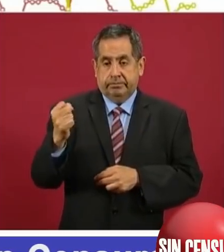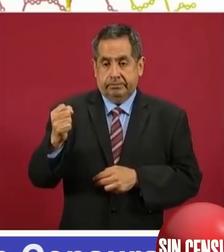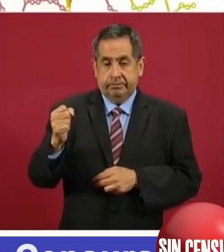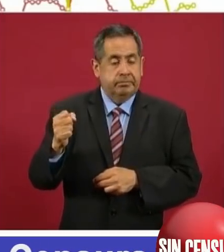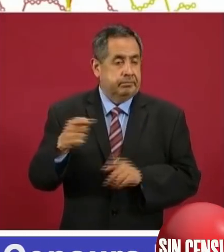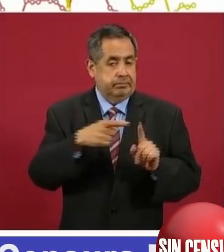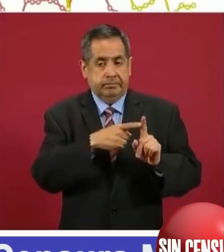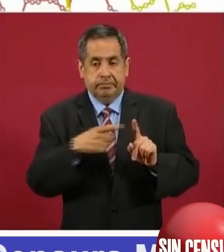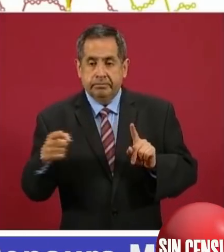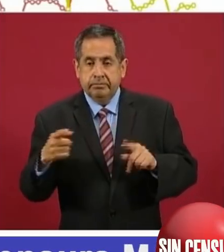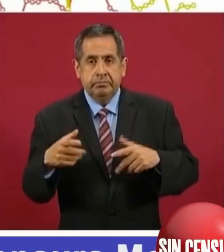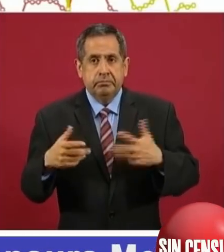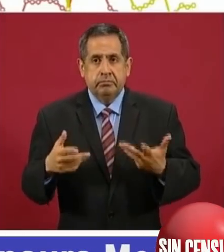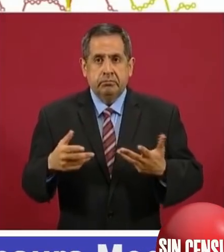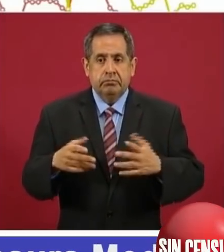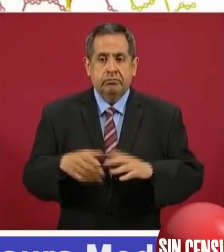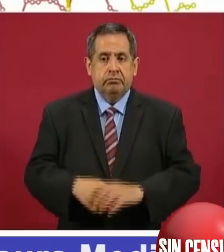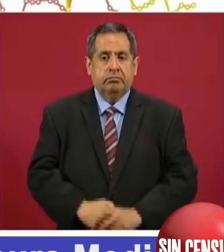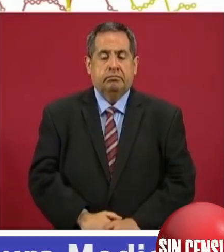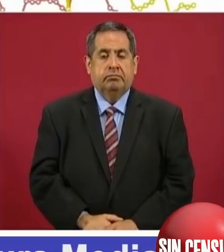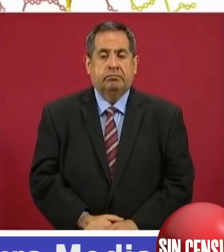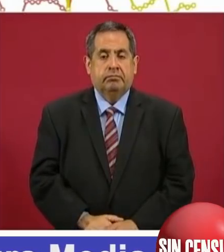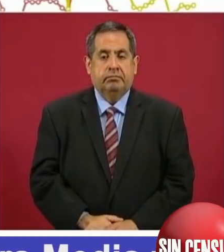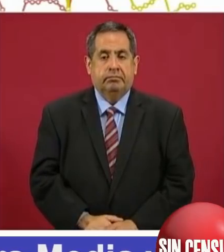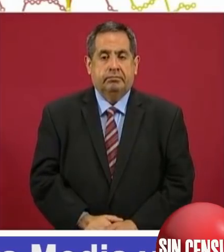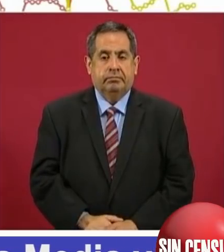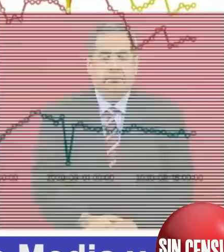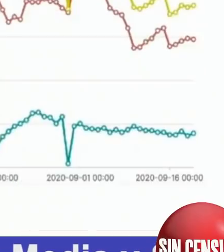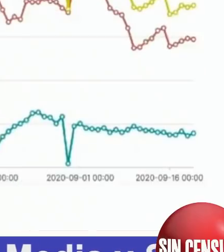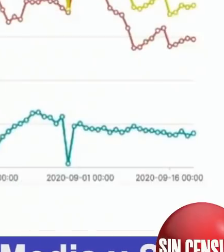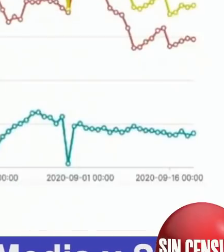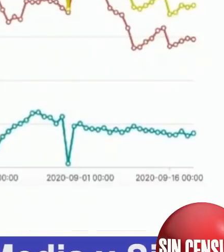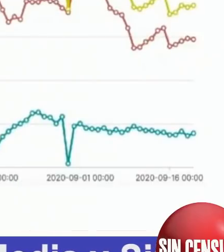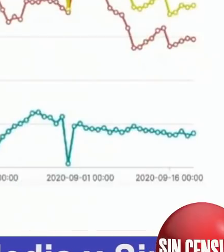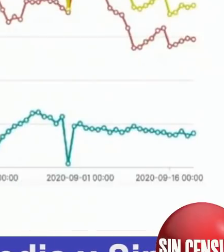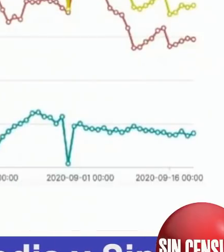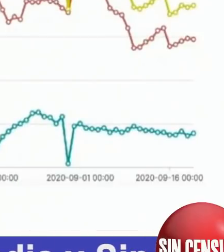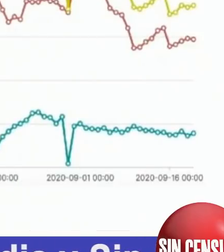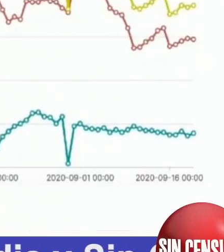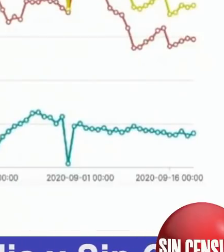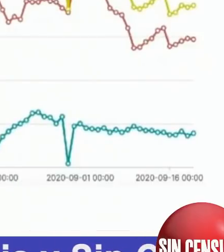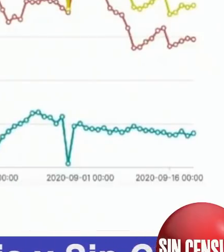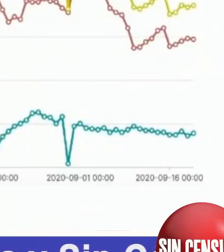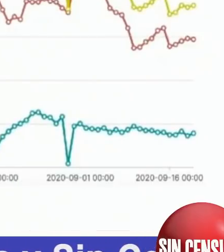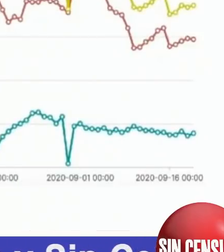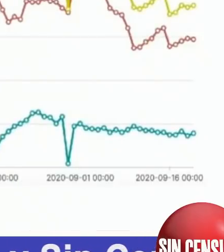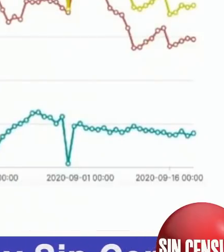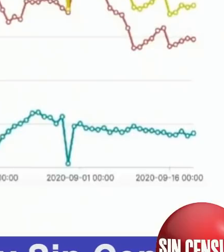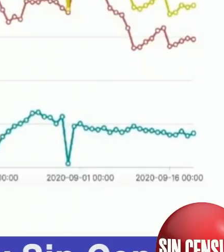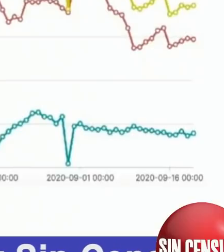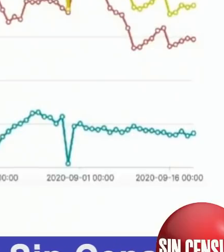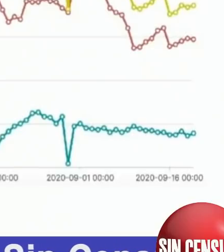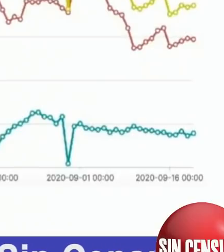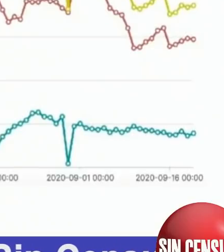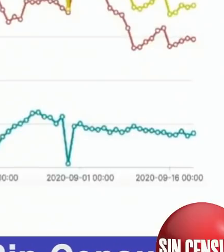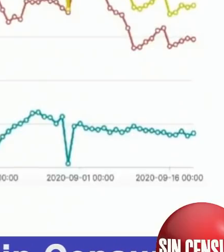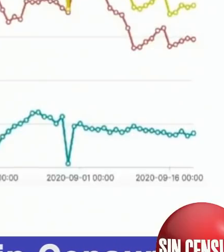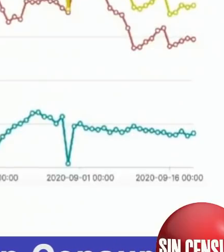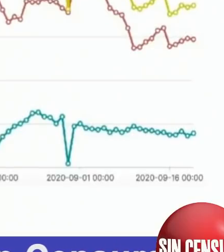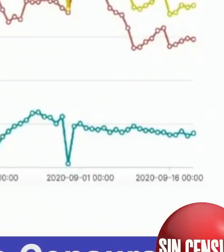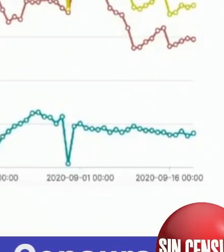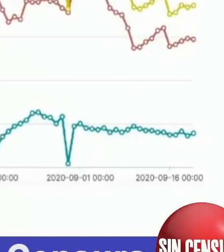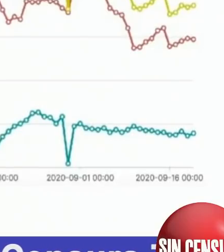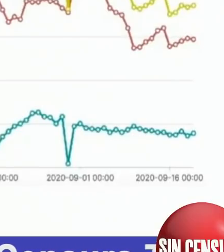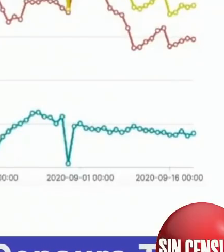septiembre, y solamente en los últimos 20 días es cuando ya ha habido una reducción sostenida de la hospitalización, es